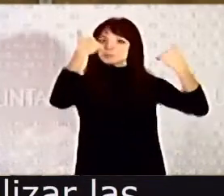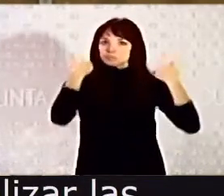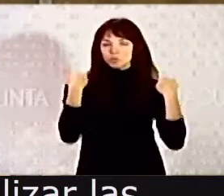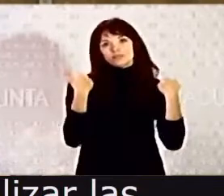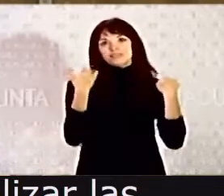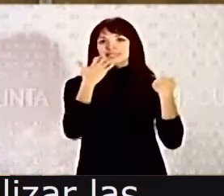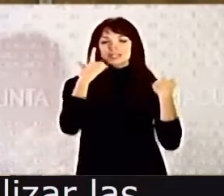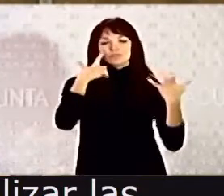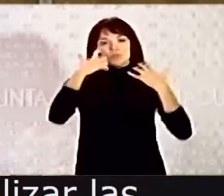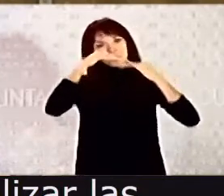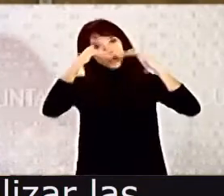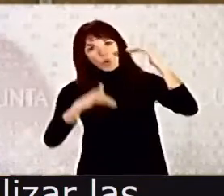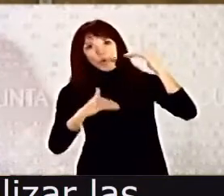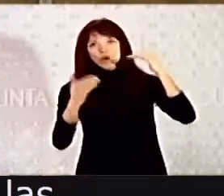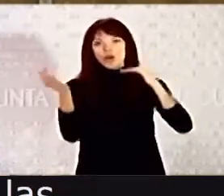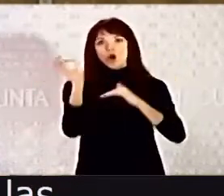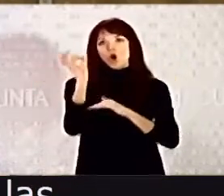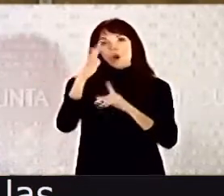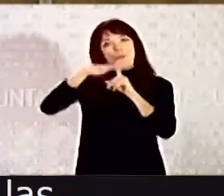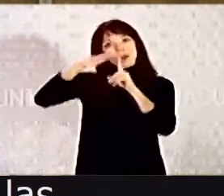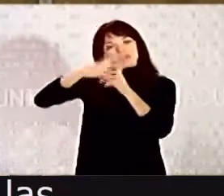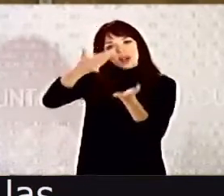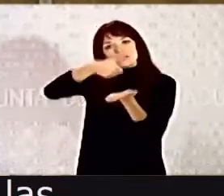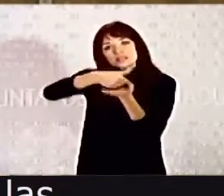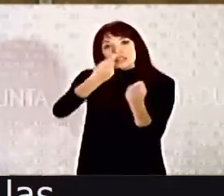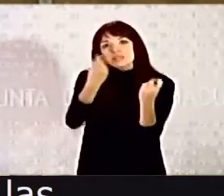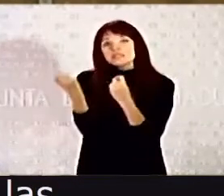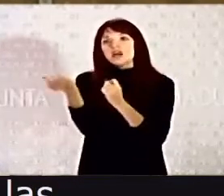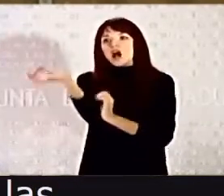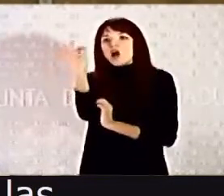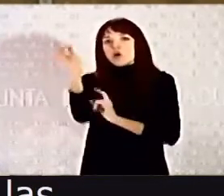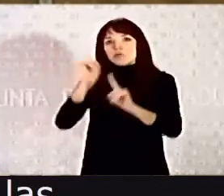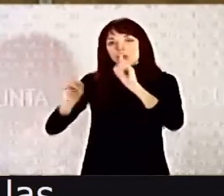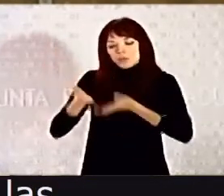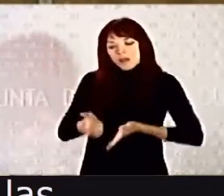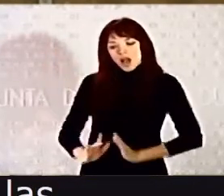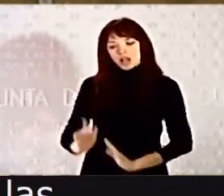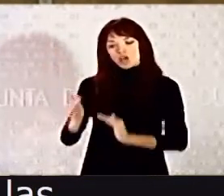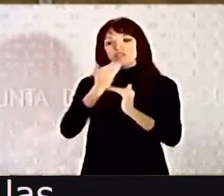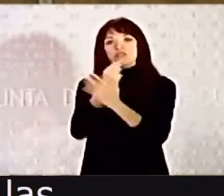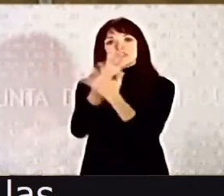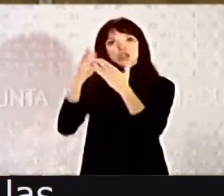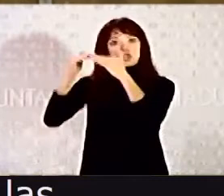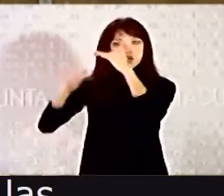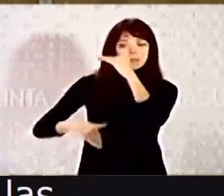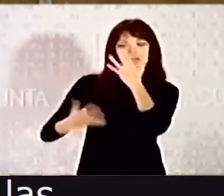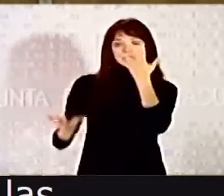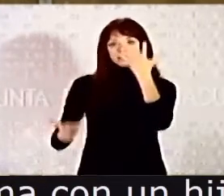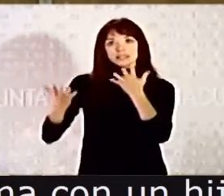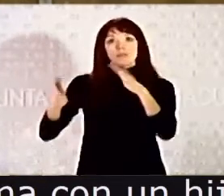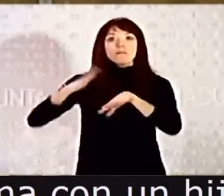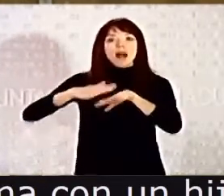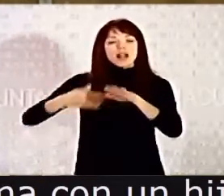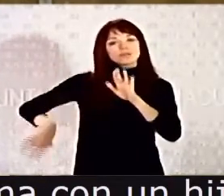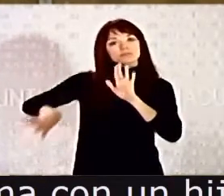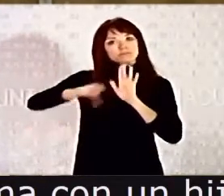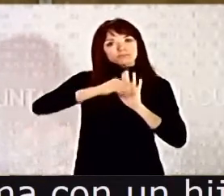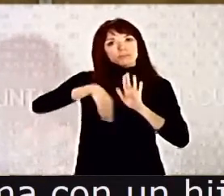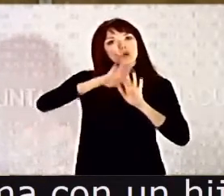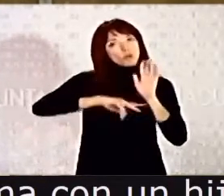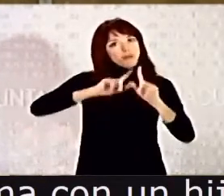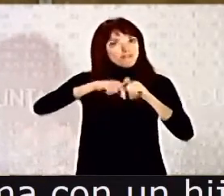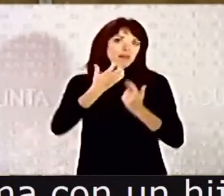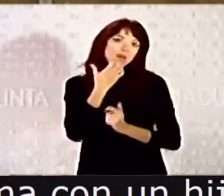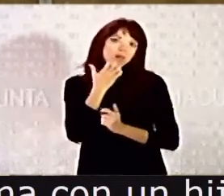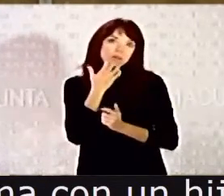de mínimos vitales o un problema que se tiene con un hijo menor para que se le atienda en un programa de familia. Unos servicios sociales de